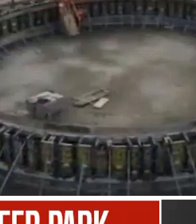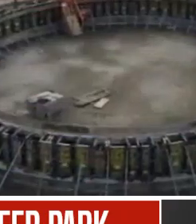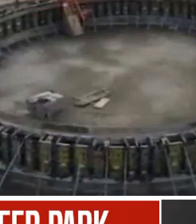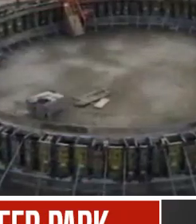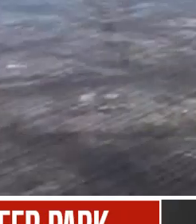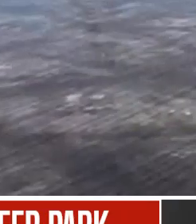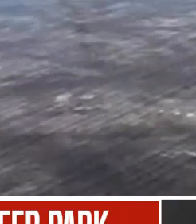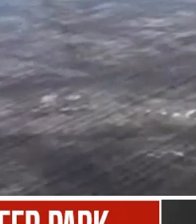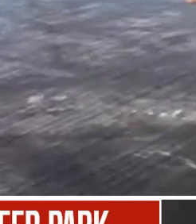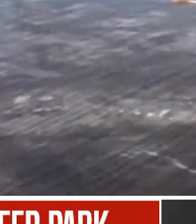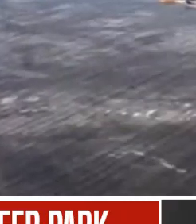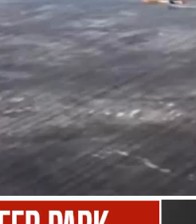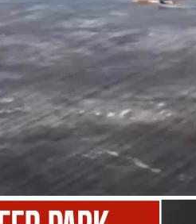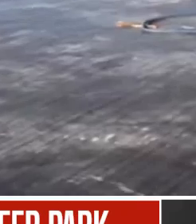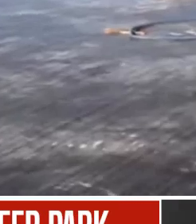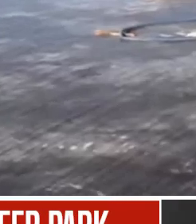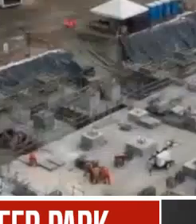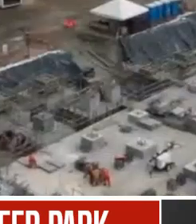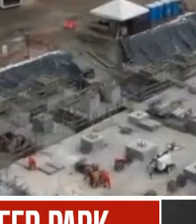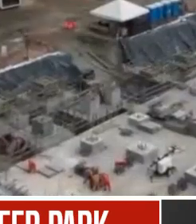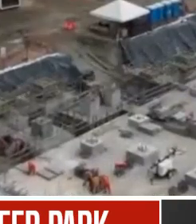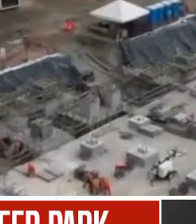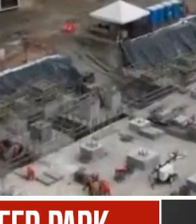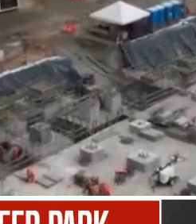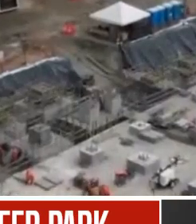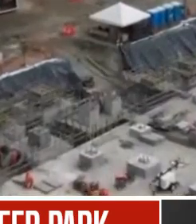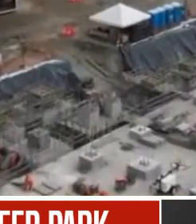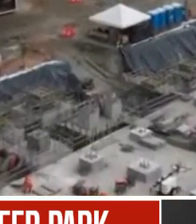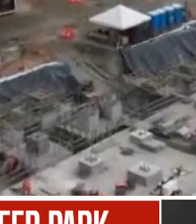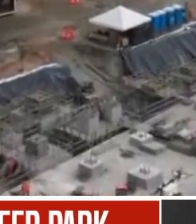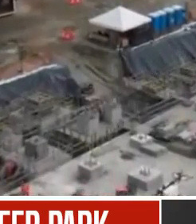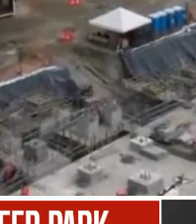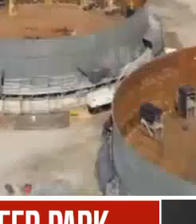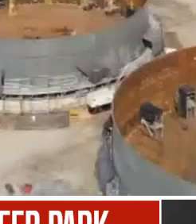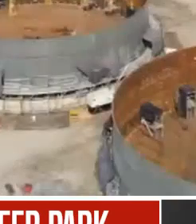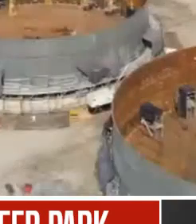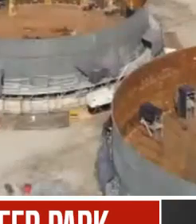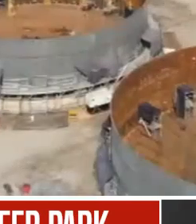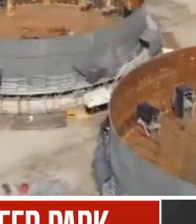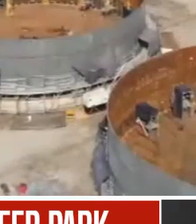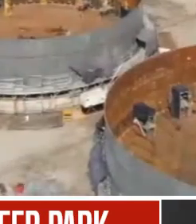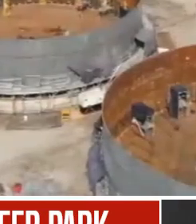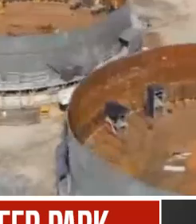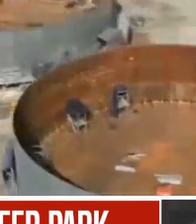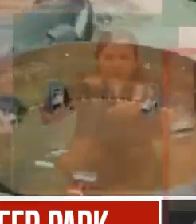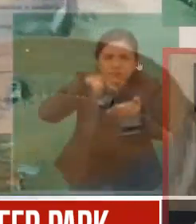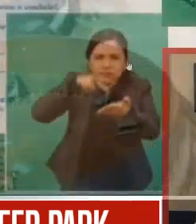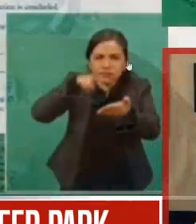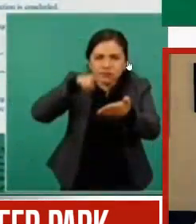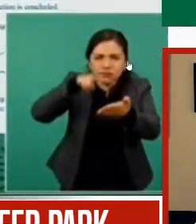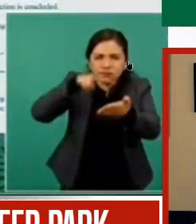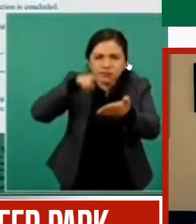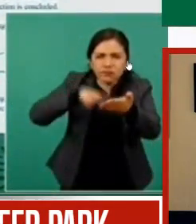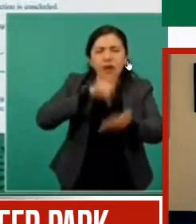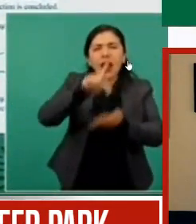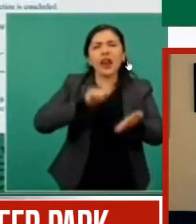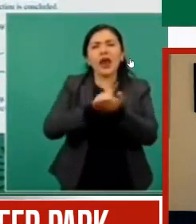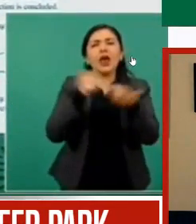no confirmó como ya el gobierno estadounidense autoriza la venta de ir para pemex